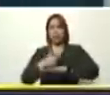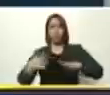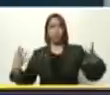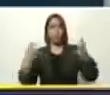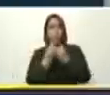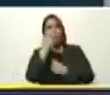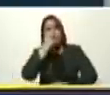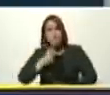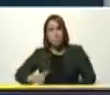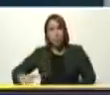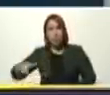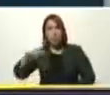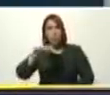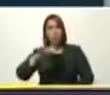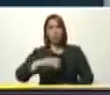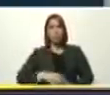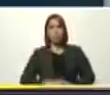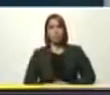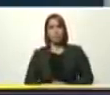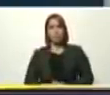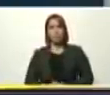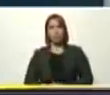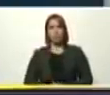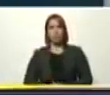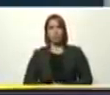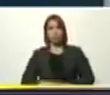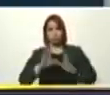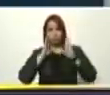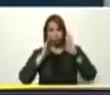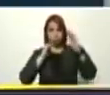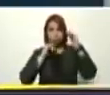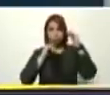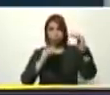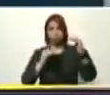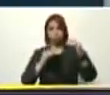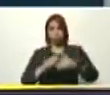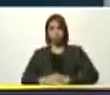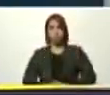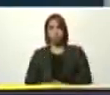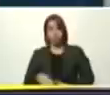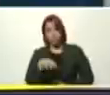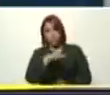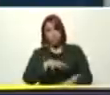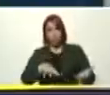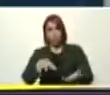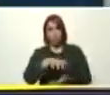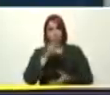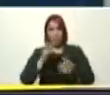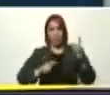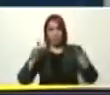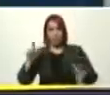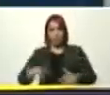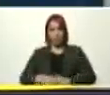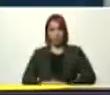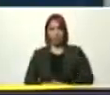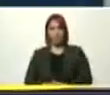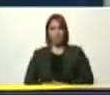al pueblo y atender los problemas de la gente.